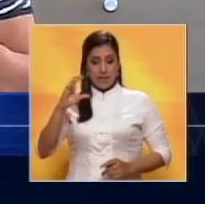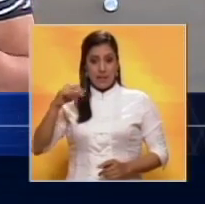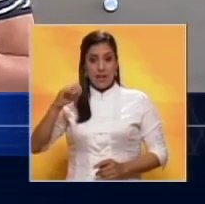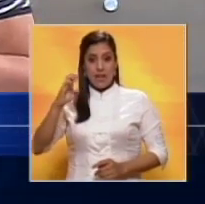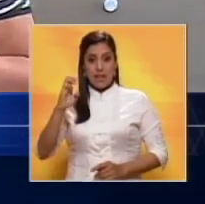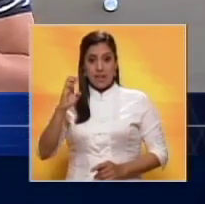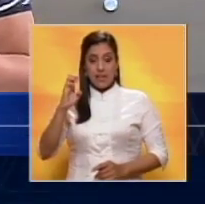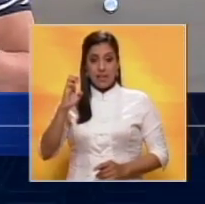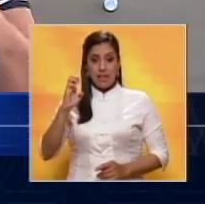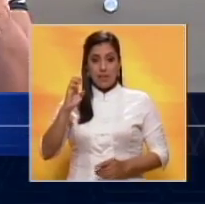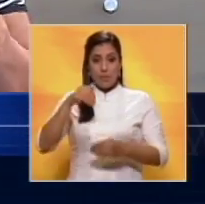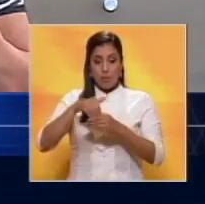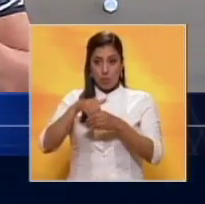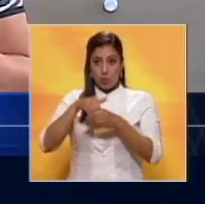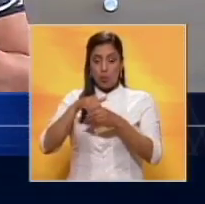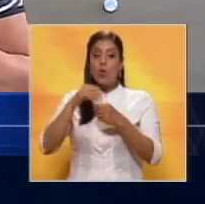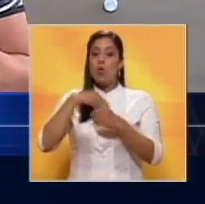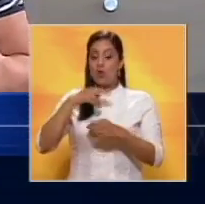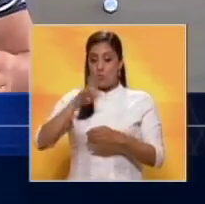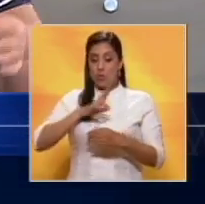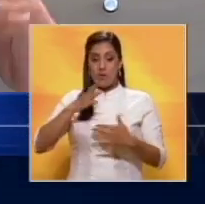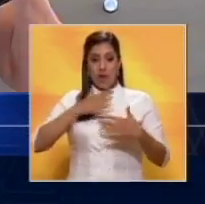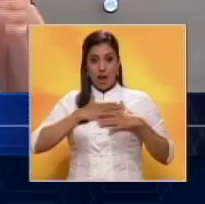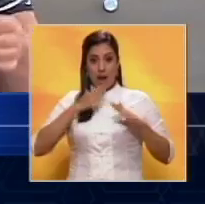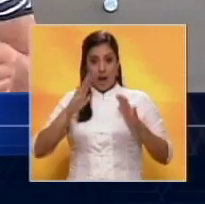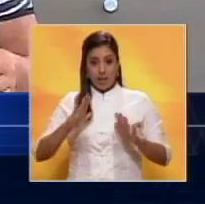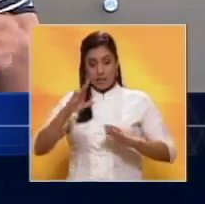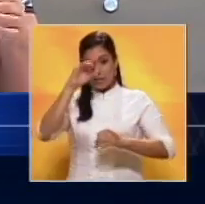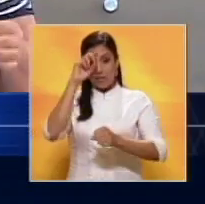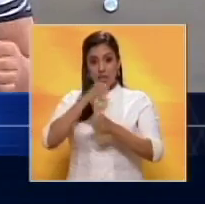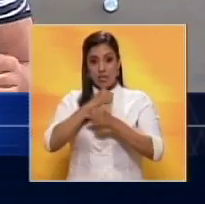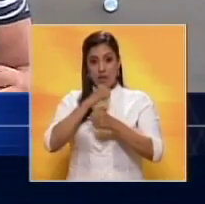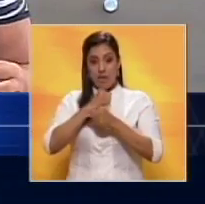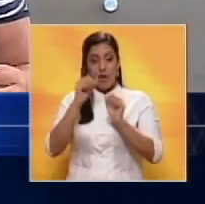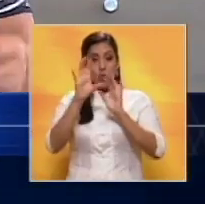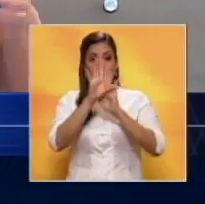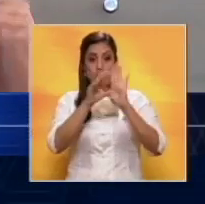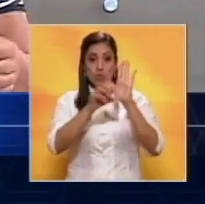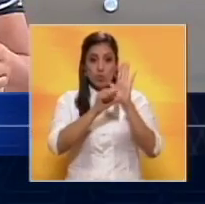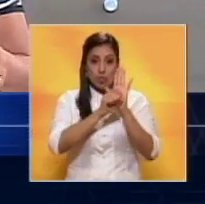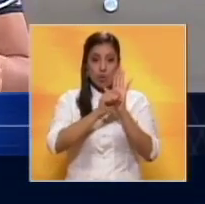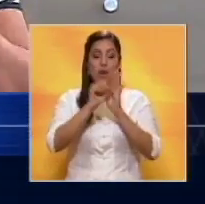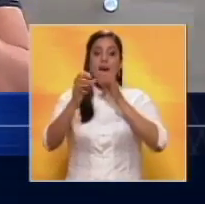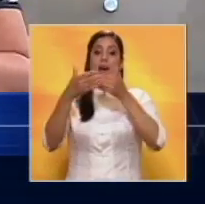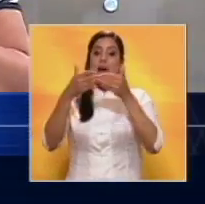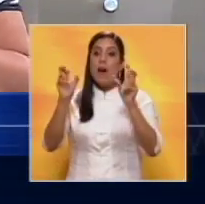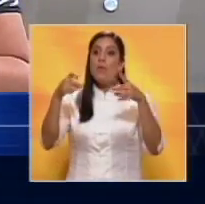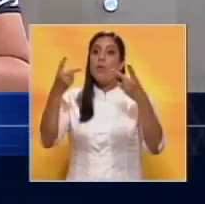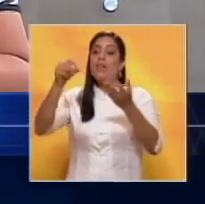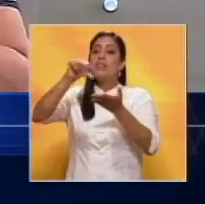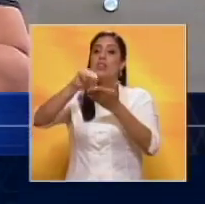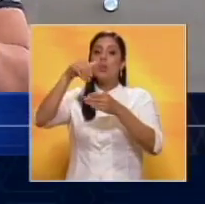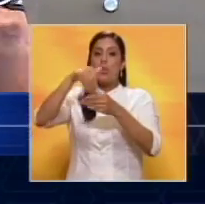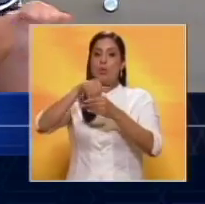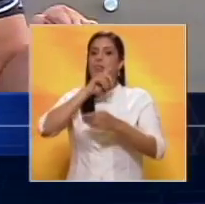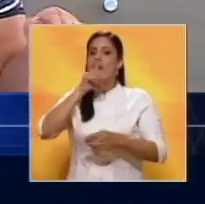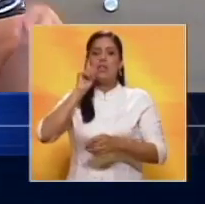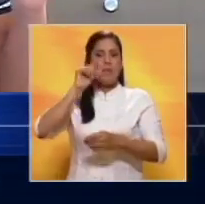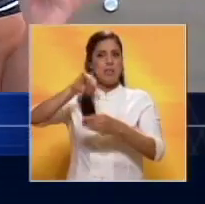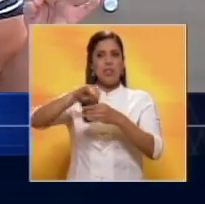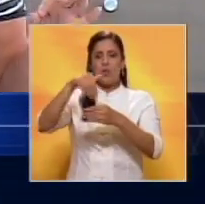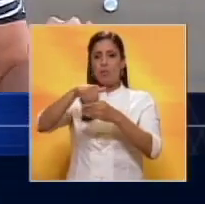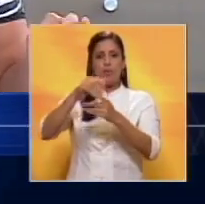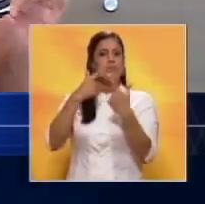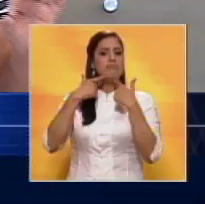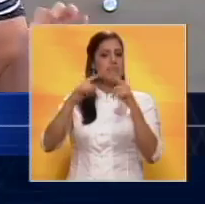Nacional Electoral, en uso de sus funciones constitucionales, abra un centro de votación, ese centro de